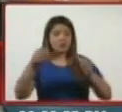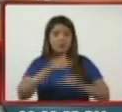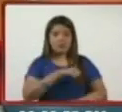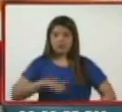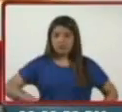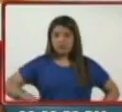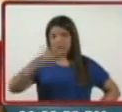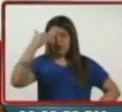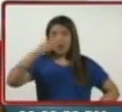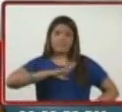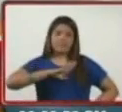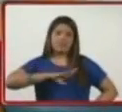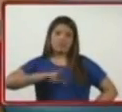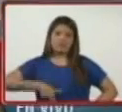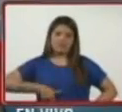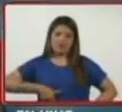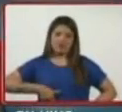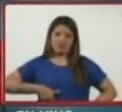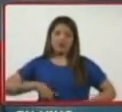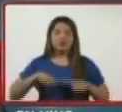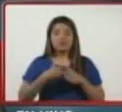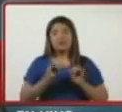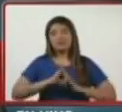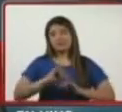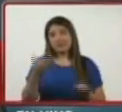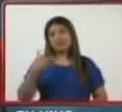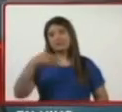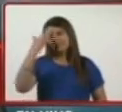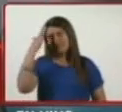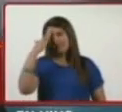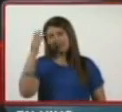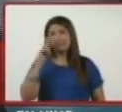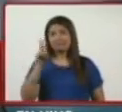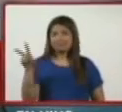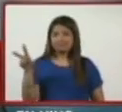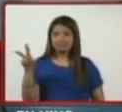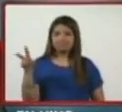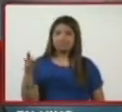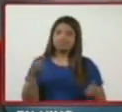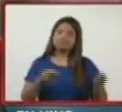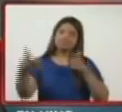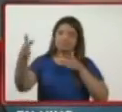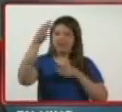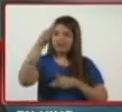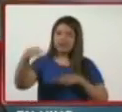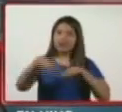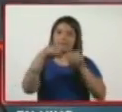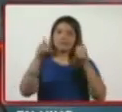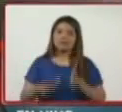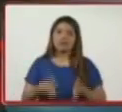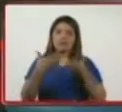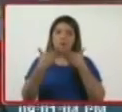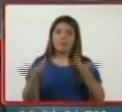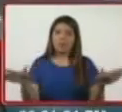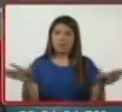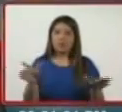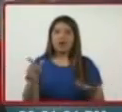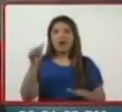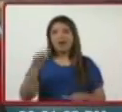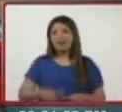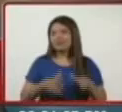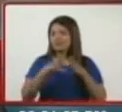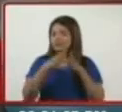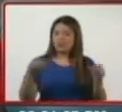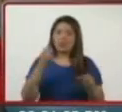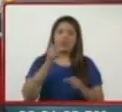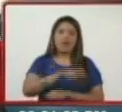nuestras armas de fuego. Bueno, ya será, pues, estaremos colocando a la orden de la Fiscalía del Ministerio Público acá a todas las personas que